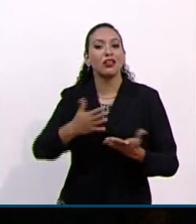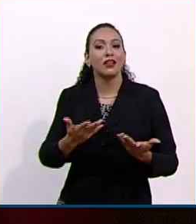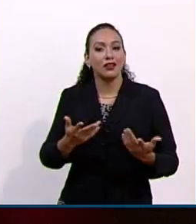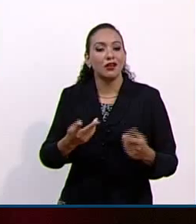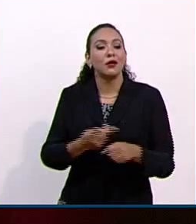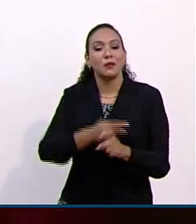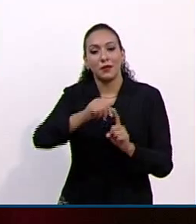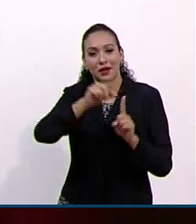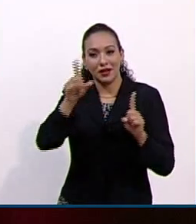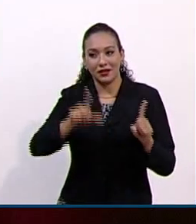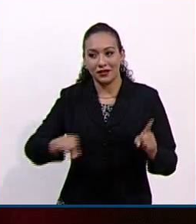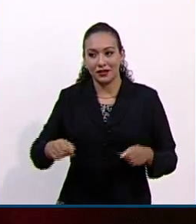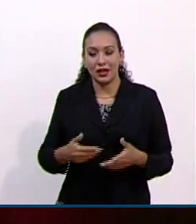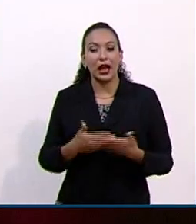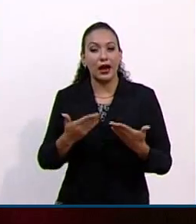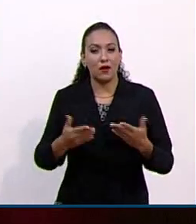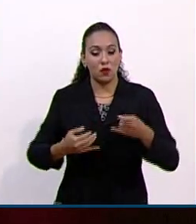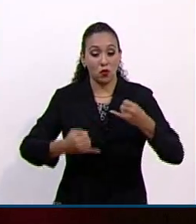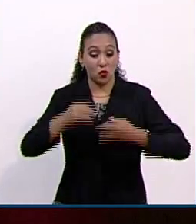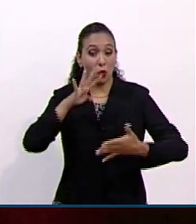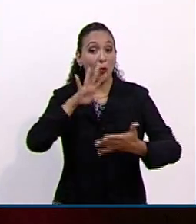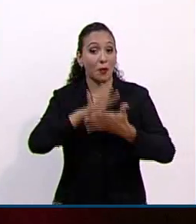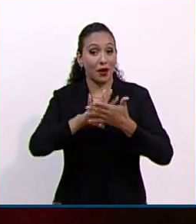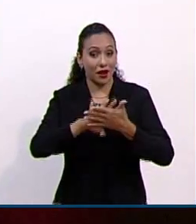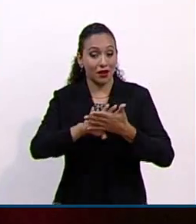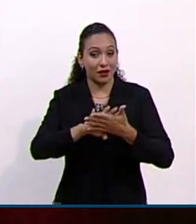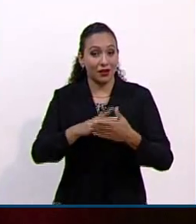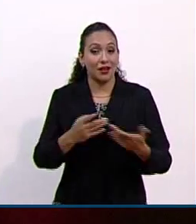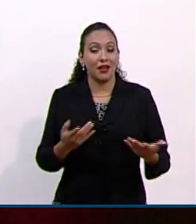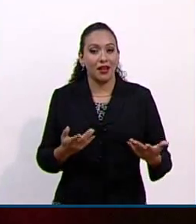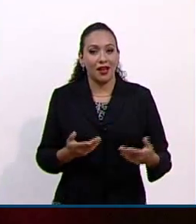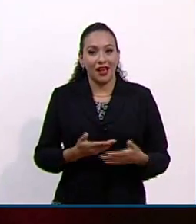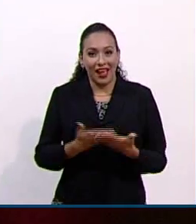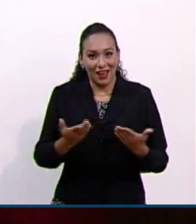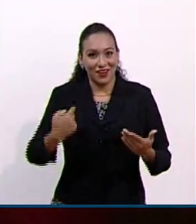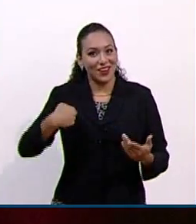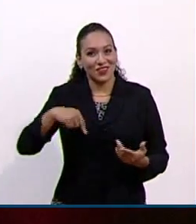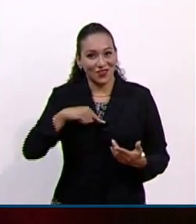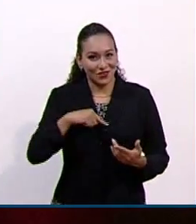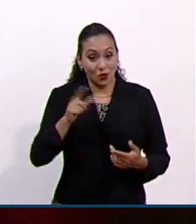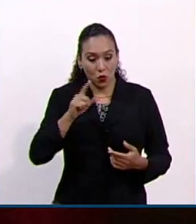México. Como jueces penales, pues vamos a ser la primer cara